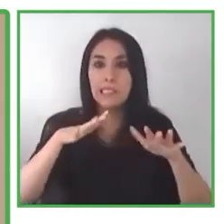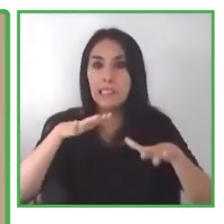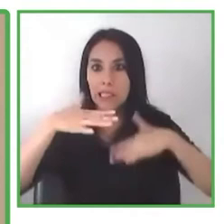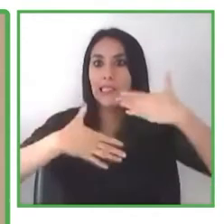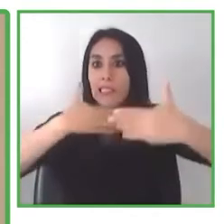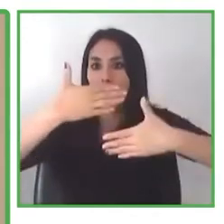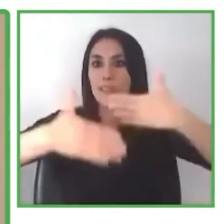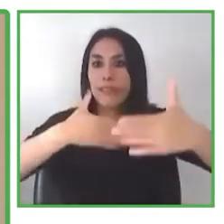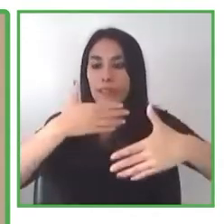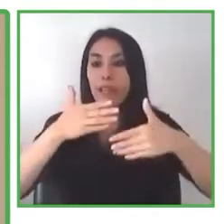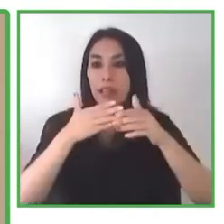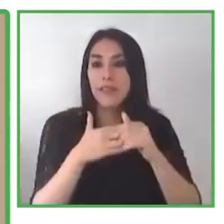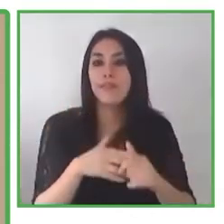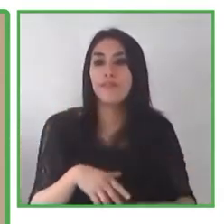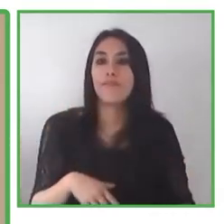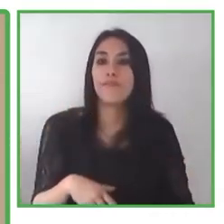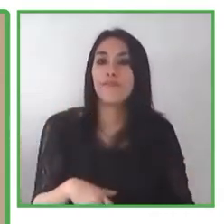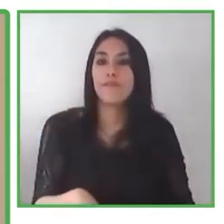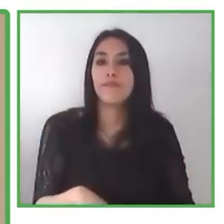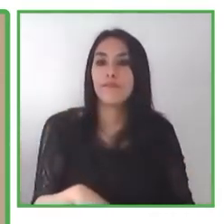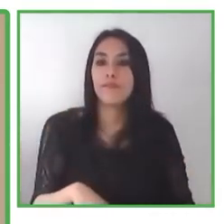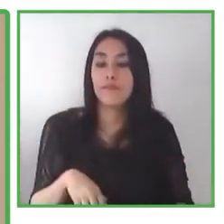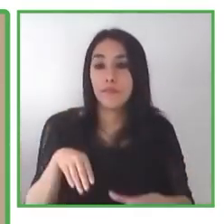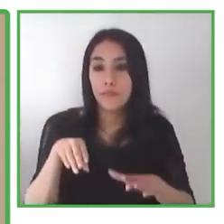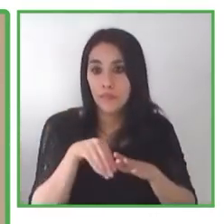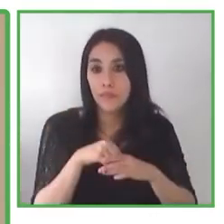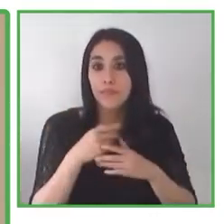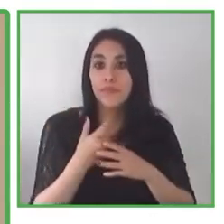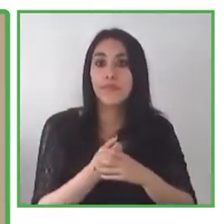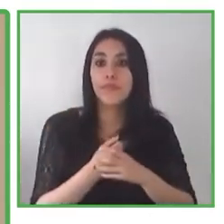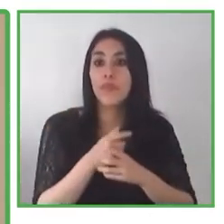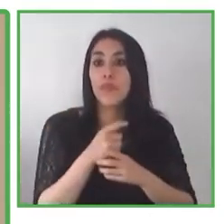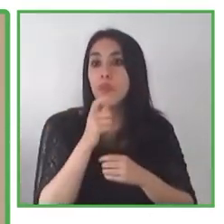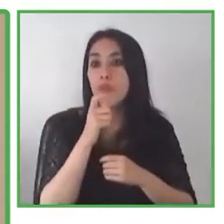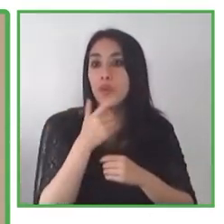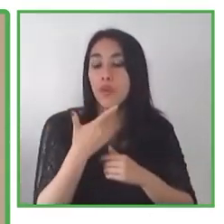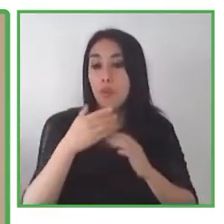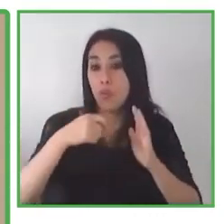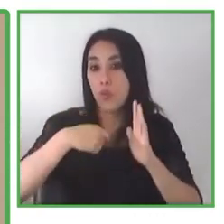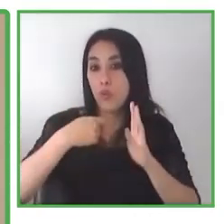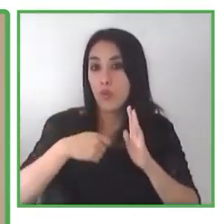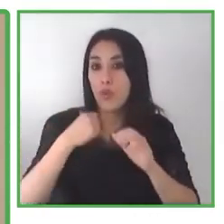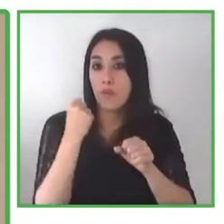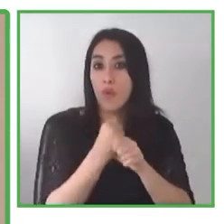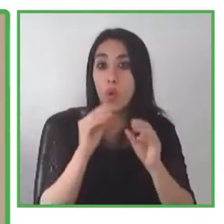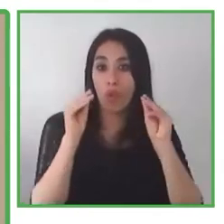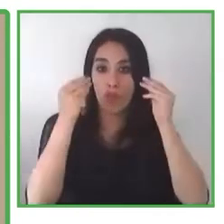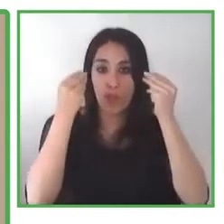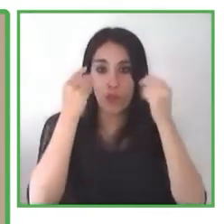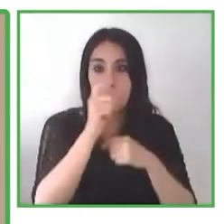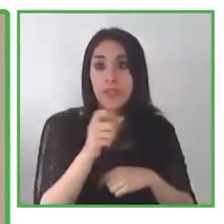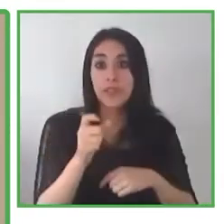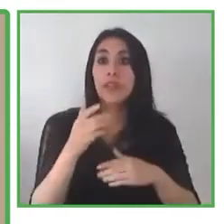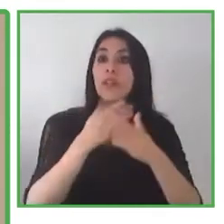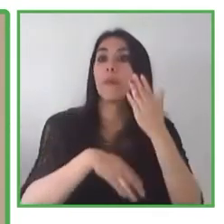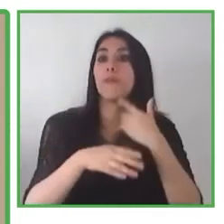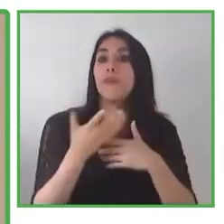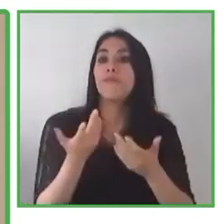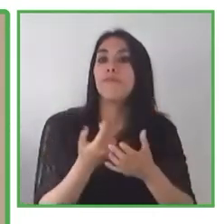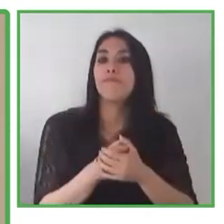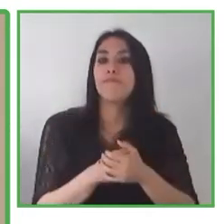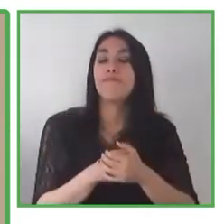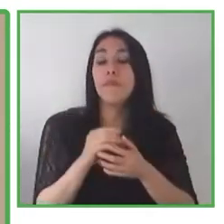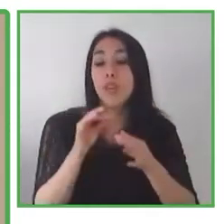un Desarrollo Social Inclusivo, ha estado implementando un proyecto acerca de empleo joven con discapacidad en